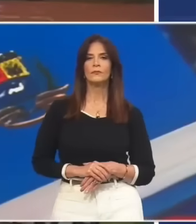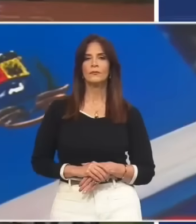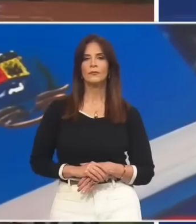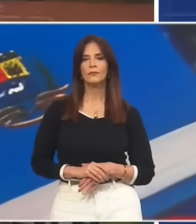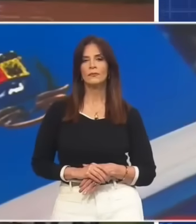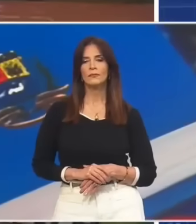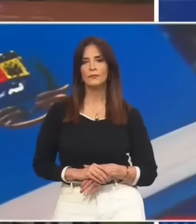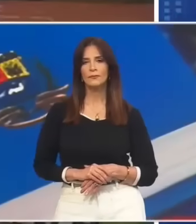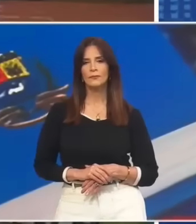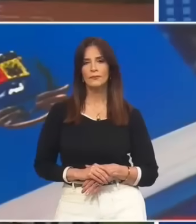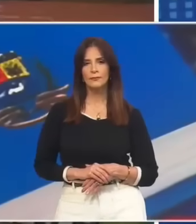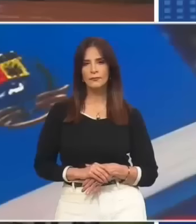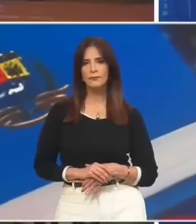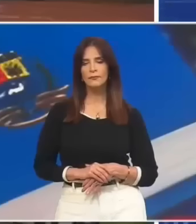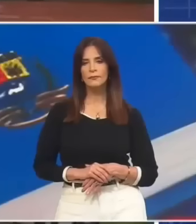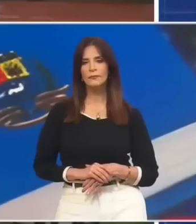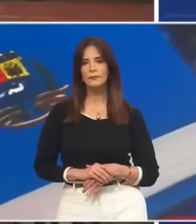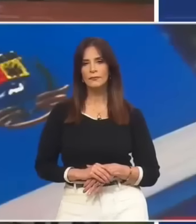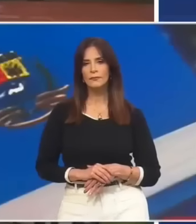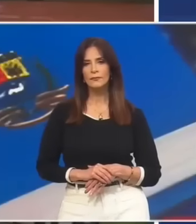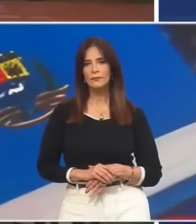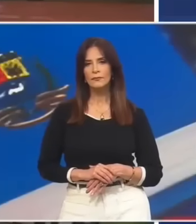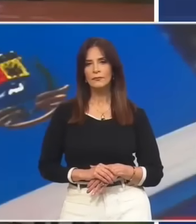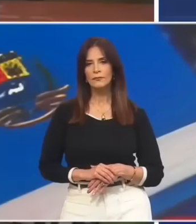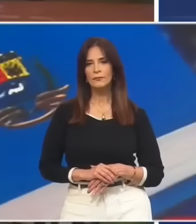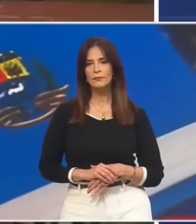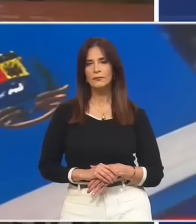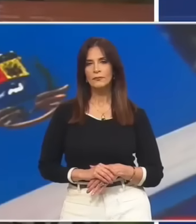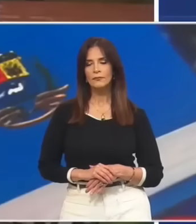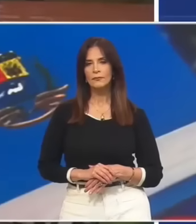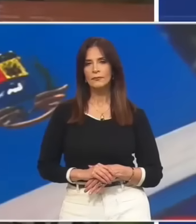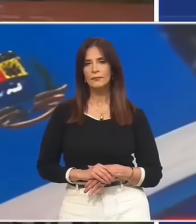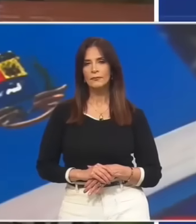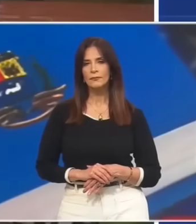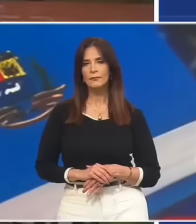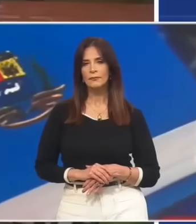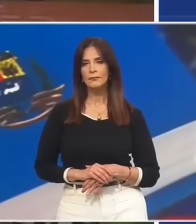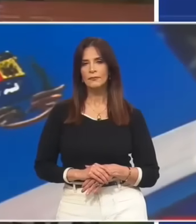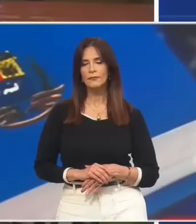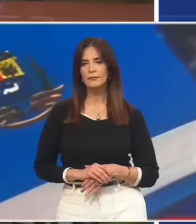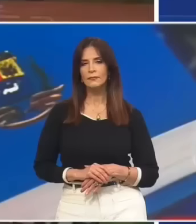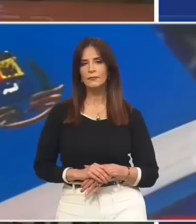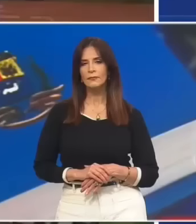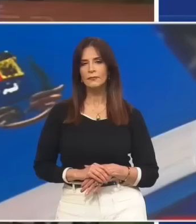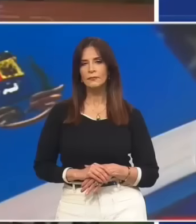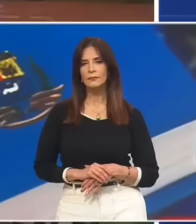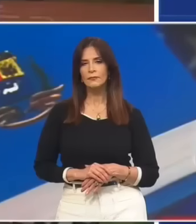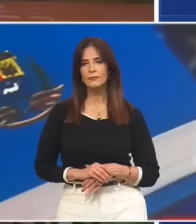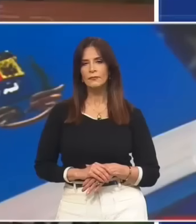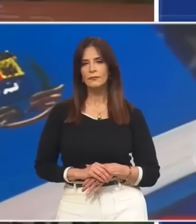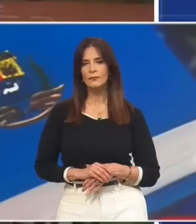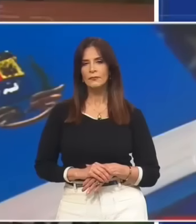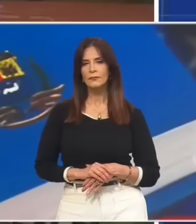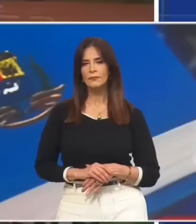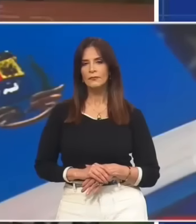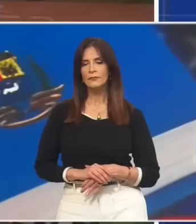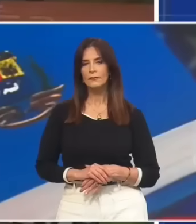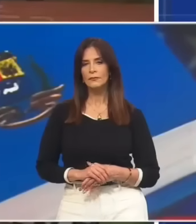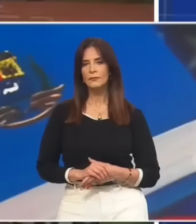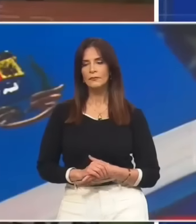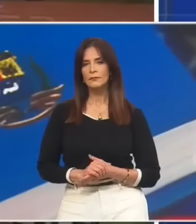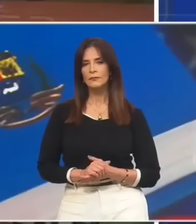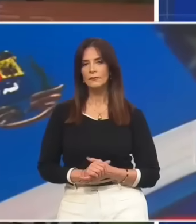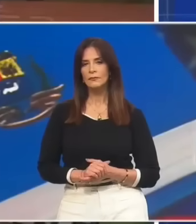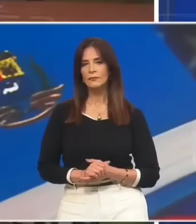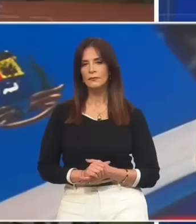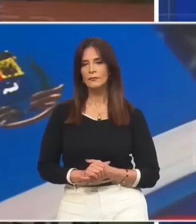pues evidentemente excepcionales, que está relacionado con medidas excepcionales. Pudieran ser, como está relacionado a la